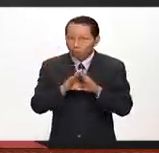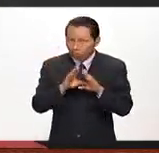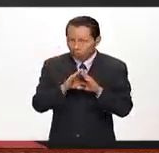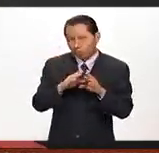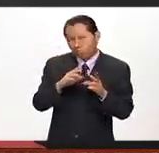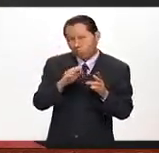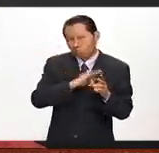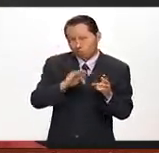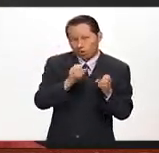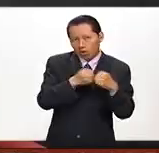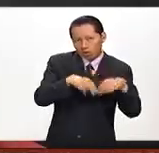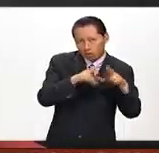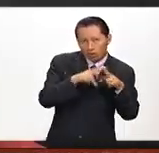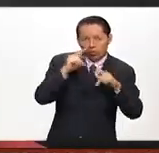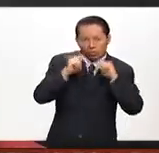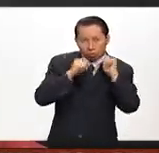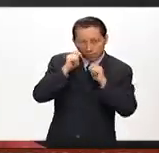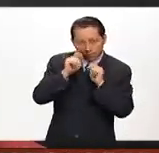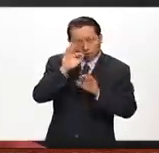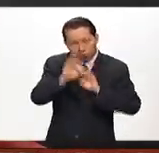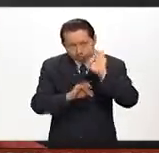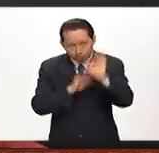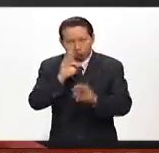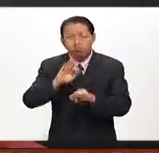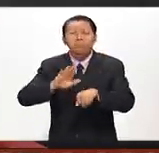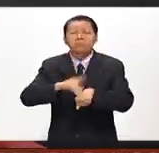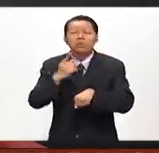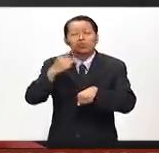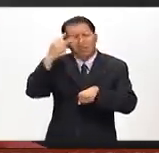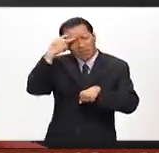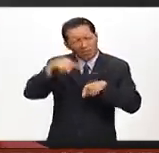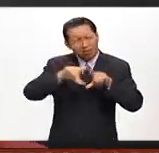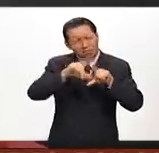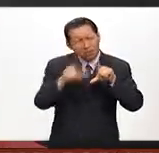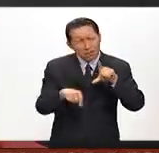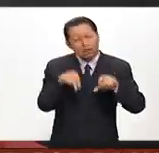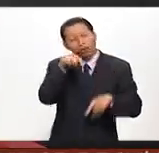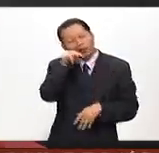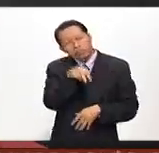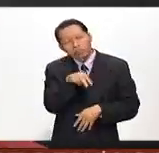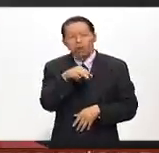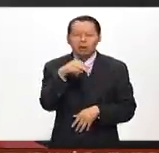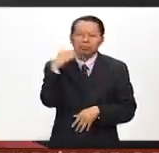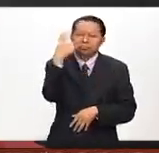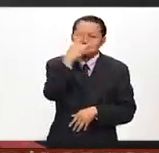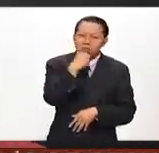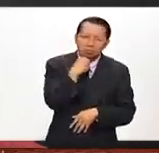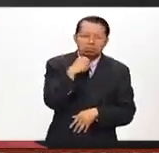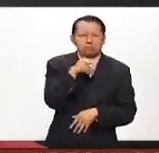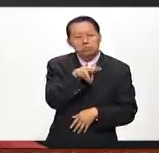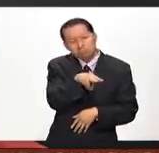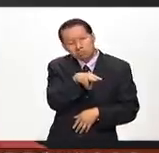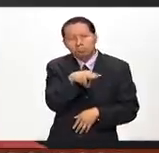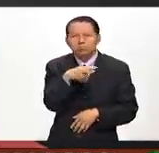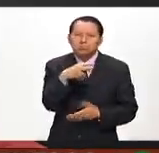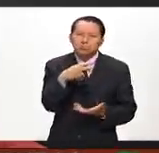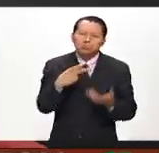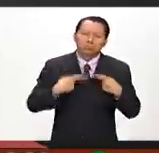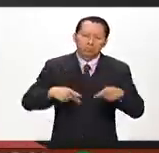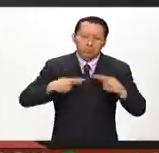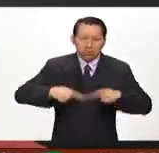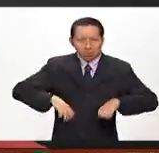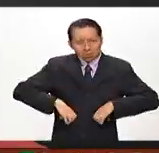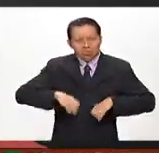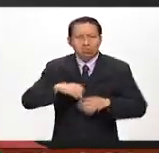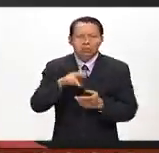y hospitalidad. Siempre como país nos veían como son lindos, ¿no? La gente en México es linda,